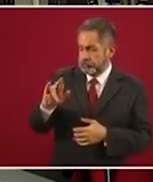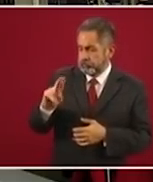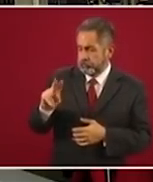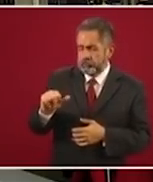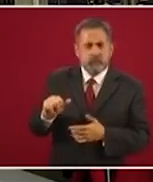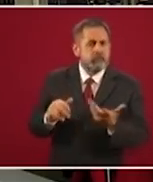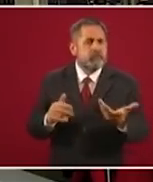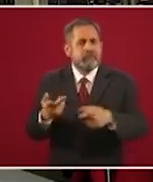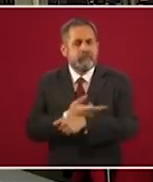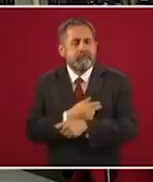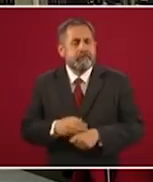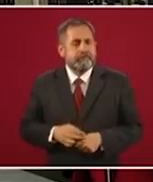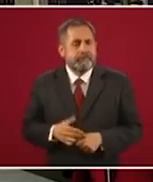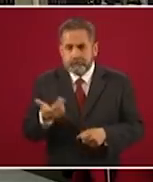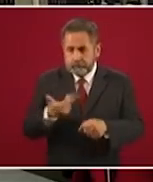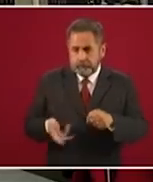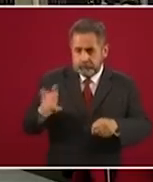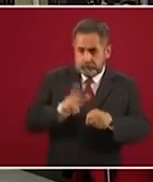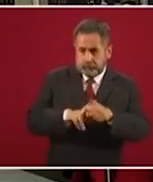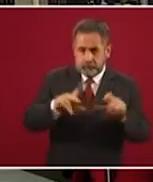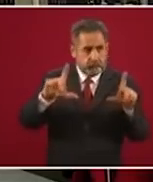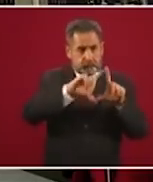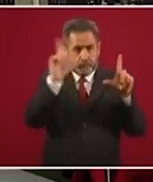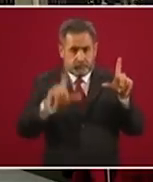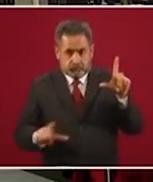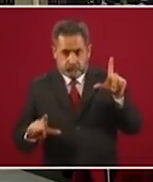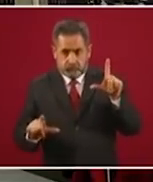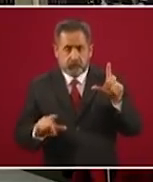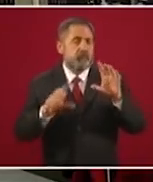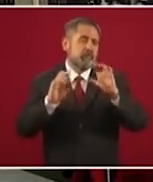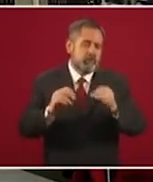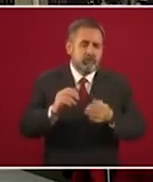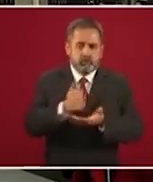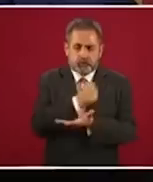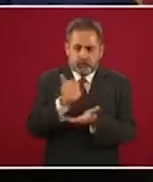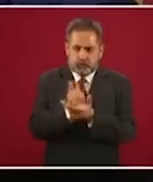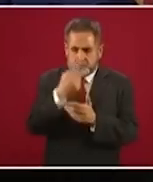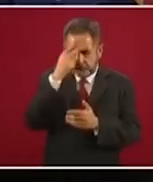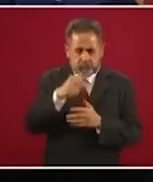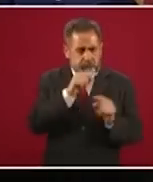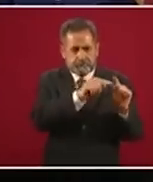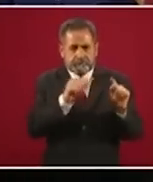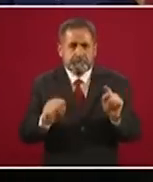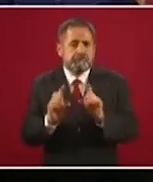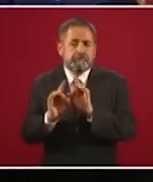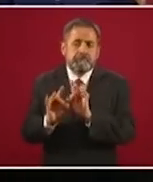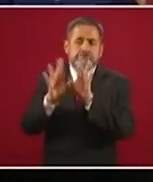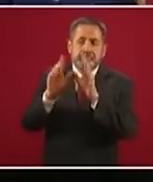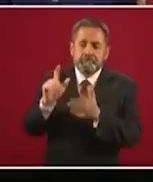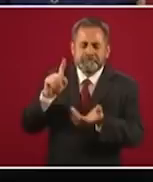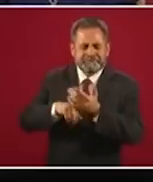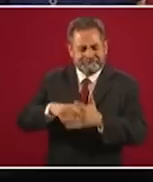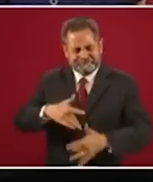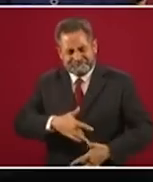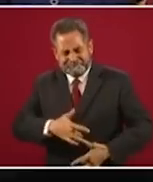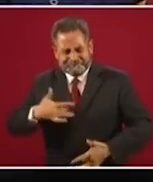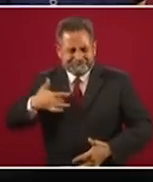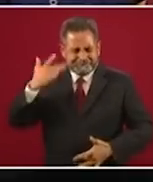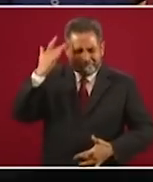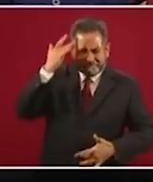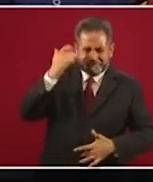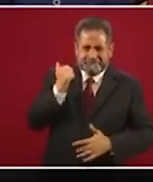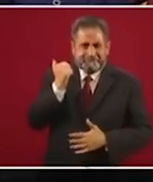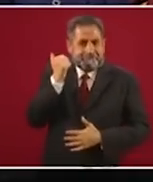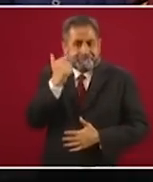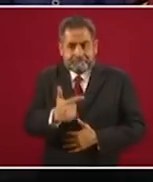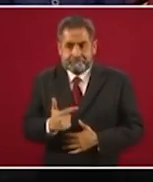hospitales dispone el gobierno federal, bueno, a nivel nacional y también en la Ciudad de México, para atender a las personas que llegan con algún síntoma o que pudiera